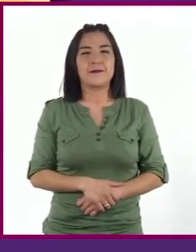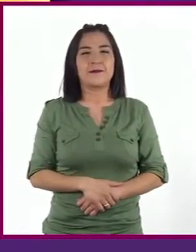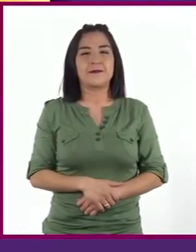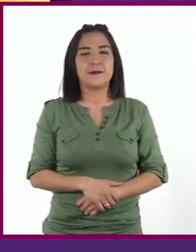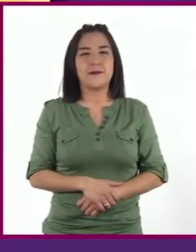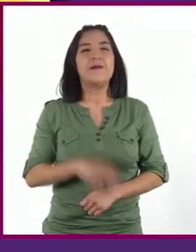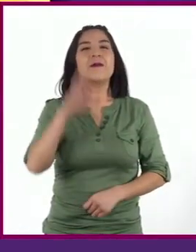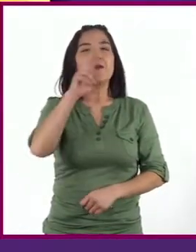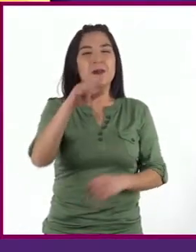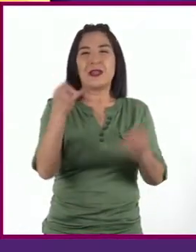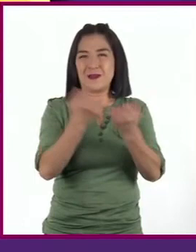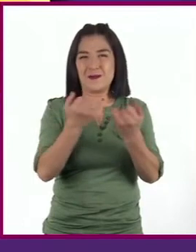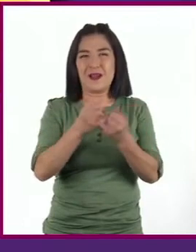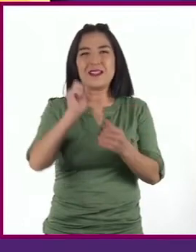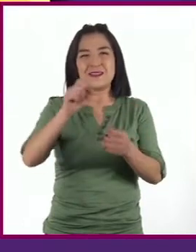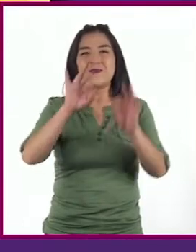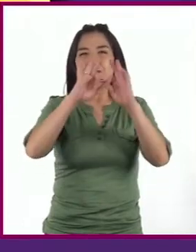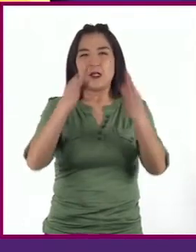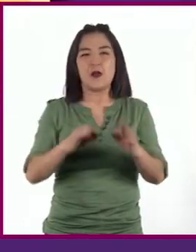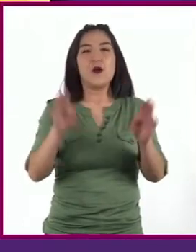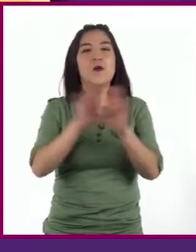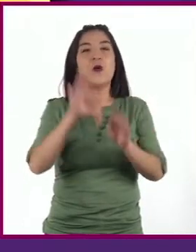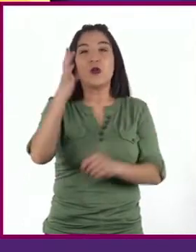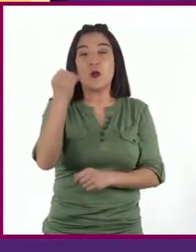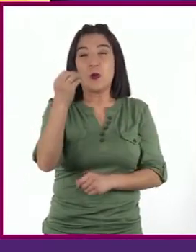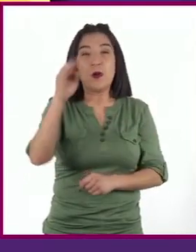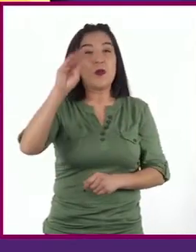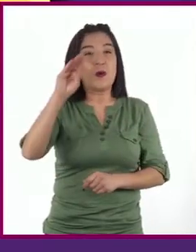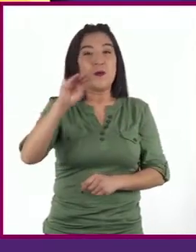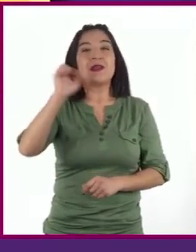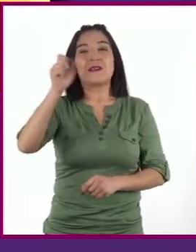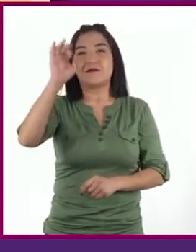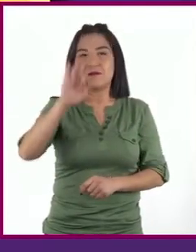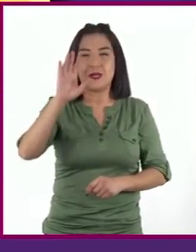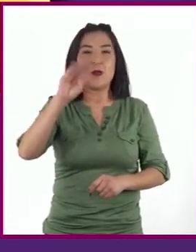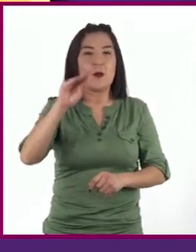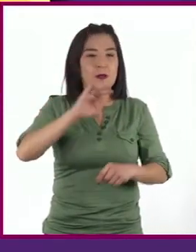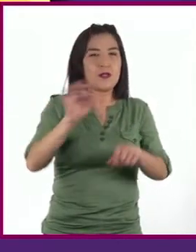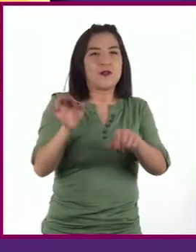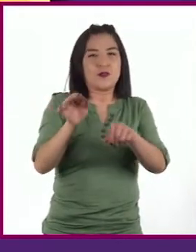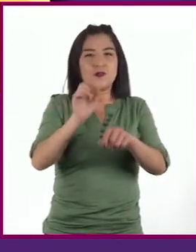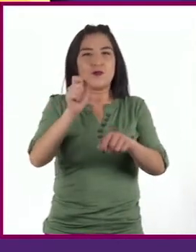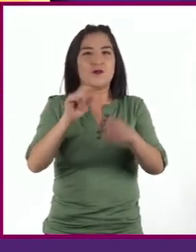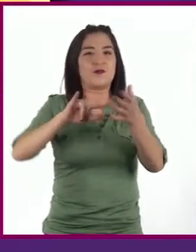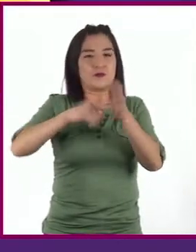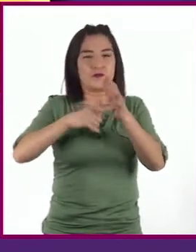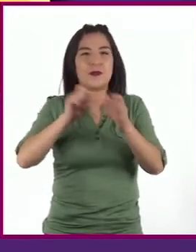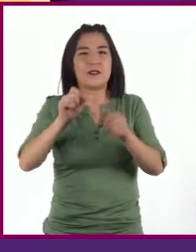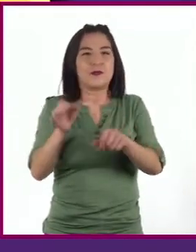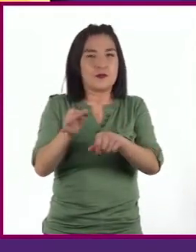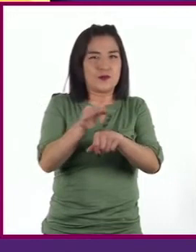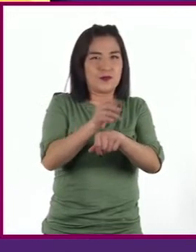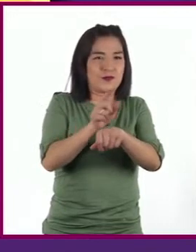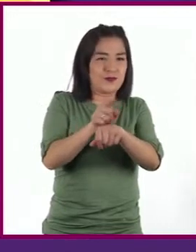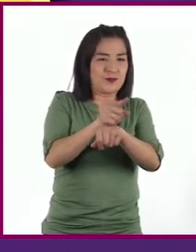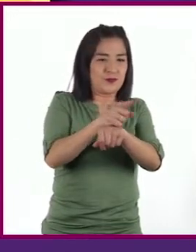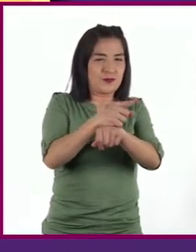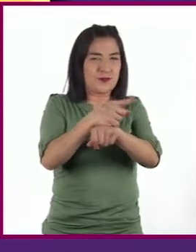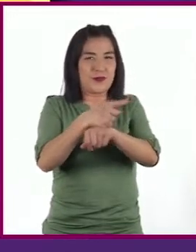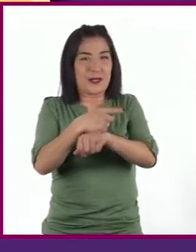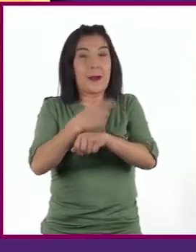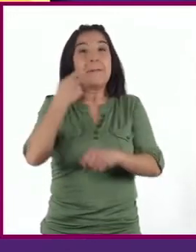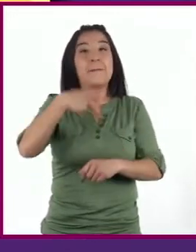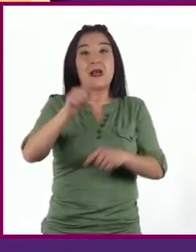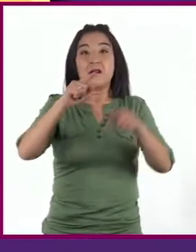Como pueden observar, la figura hizo un giro de 90 grados en sentido contrario a las manecillas del reloj. Pero el triángulo